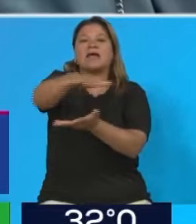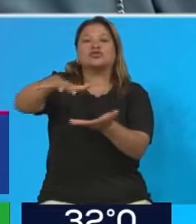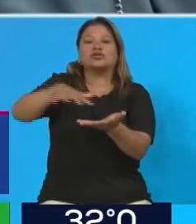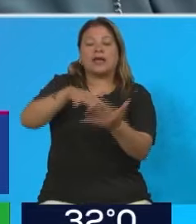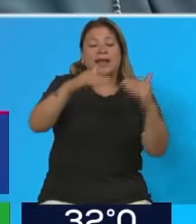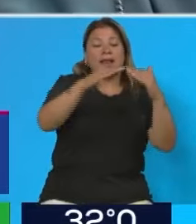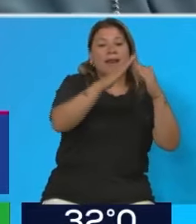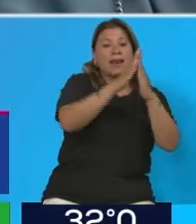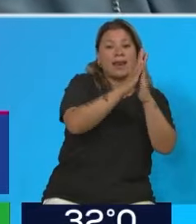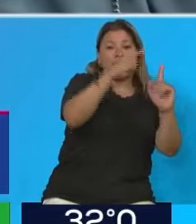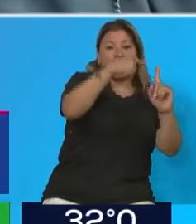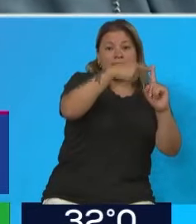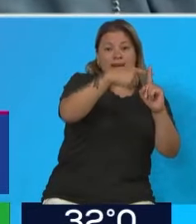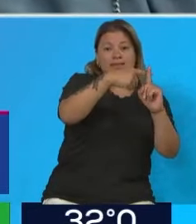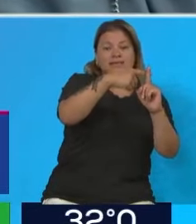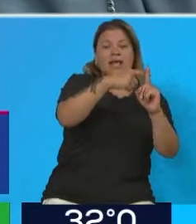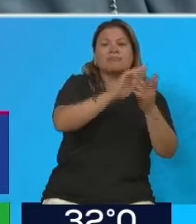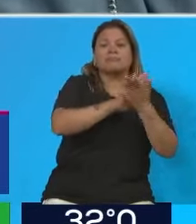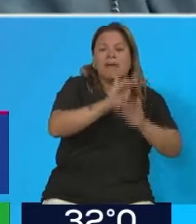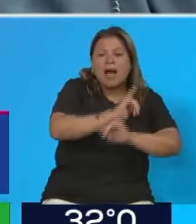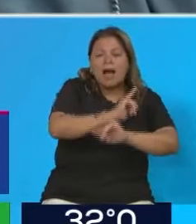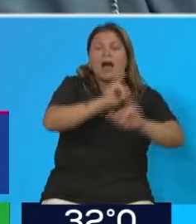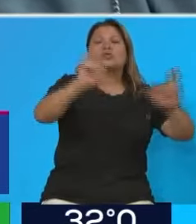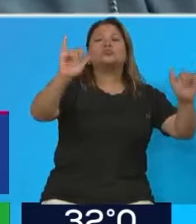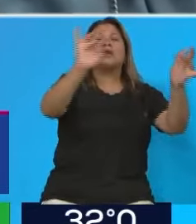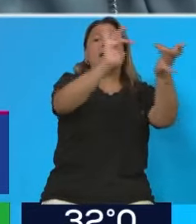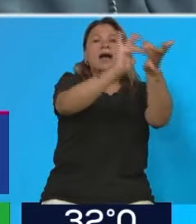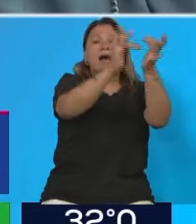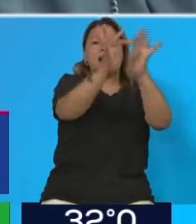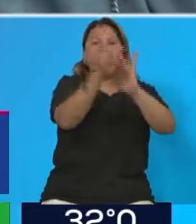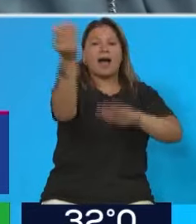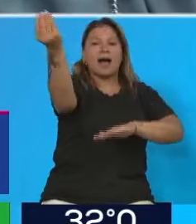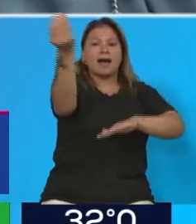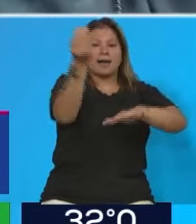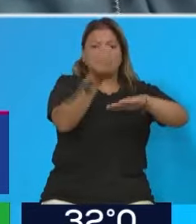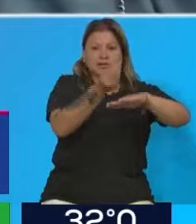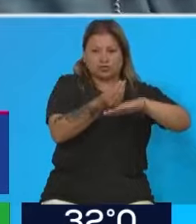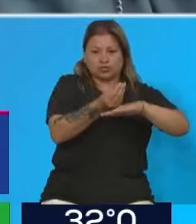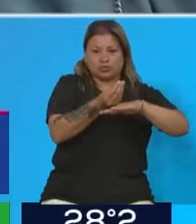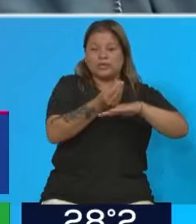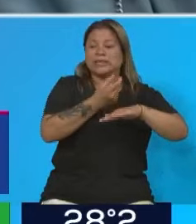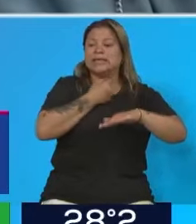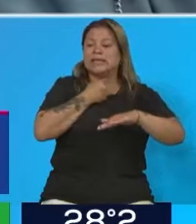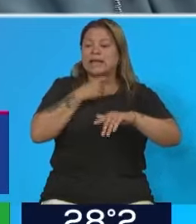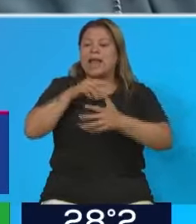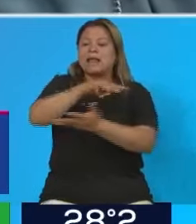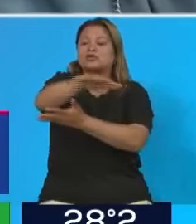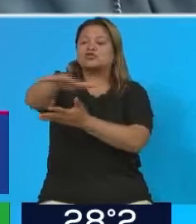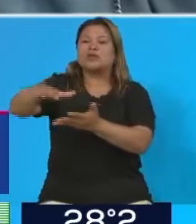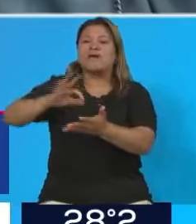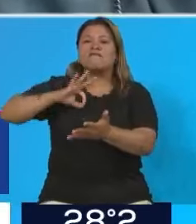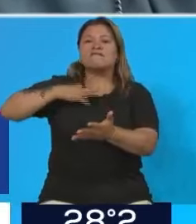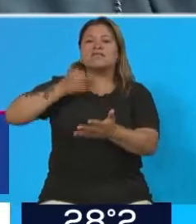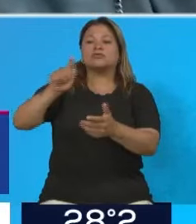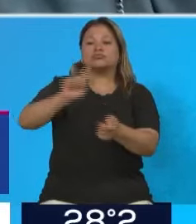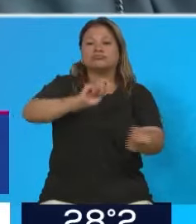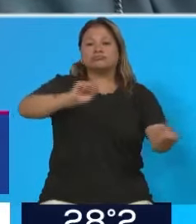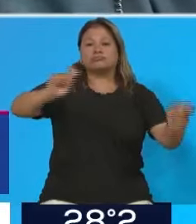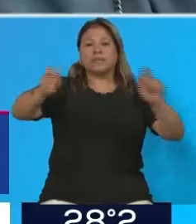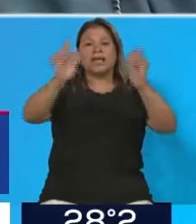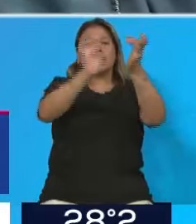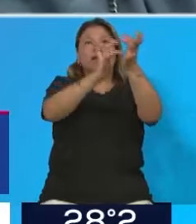iglesia anuncia a Jesucristo y quiere hacerse presente con un anuncio que transforme la vida de la gente Jesucristo vino para